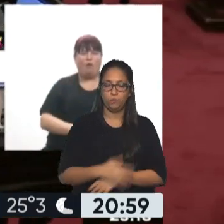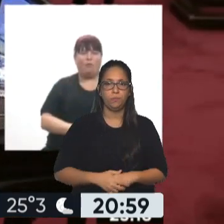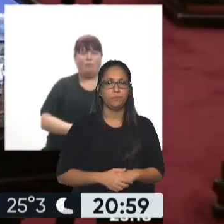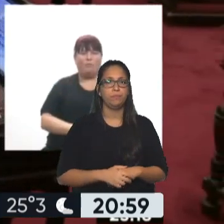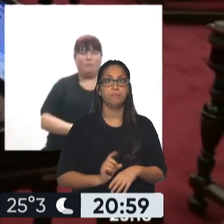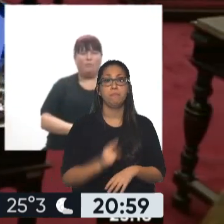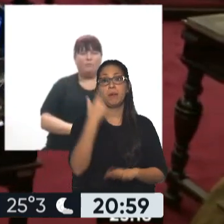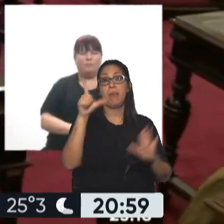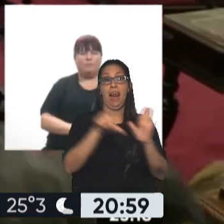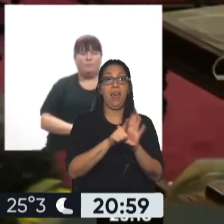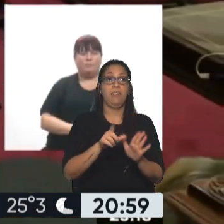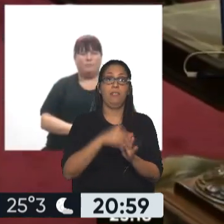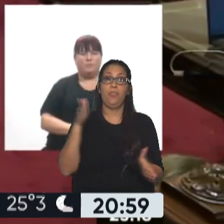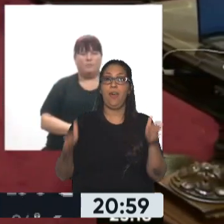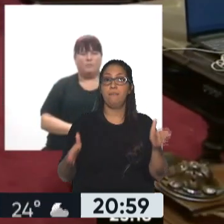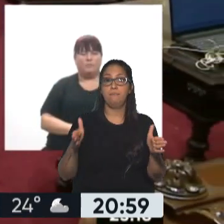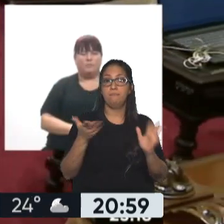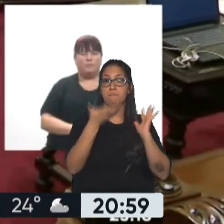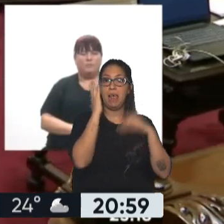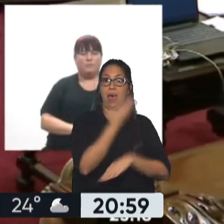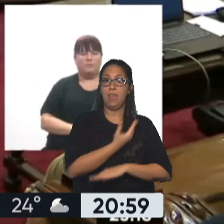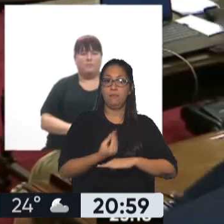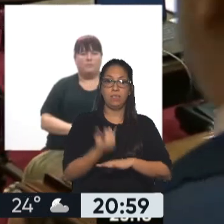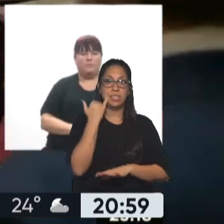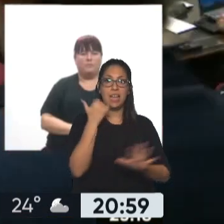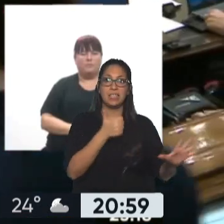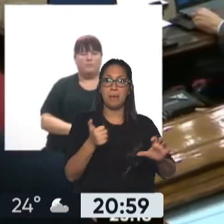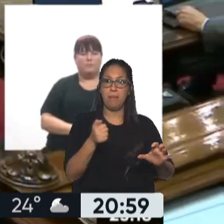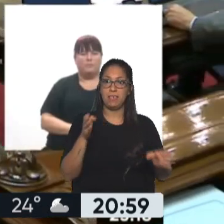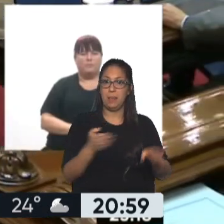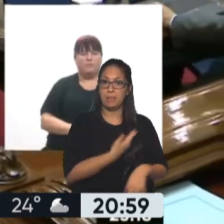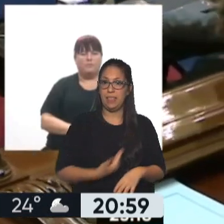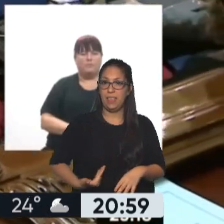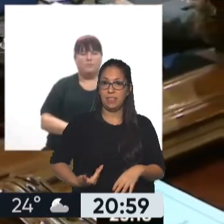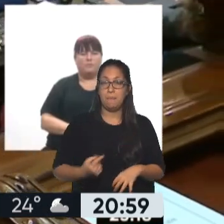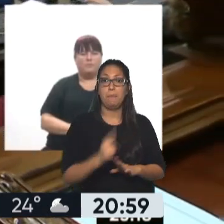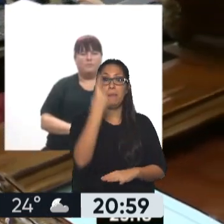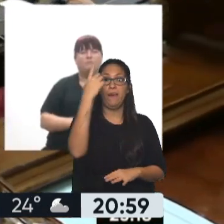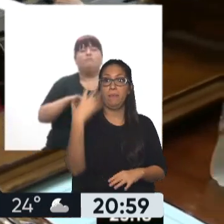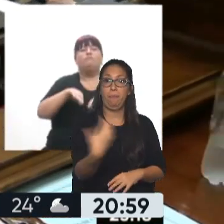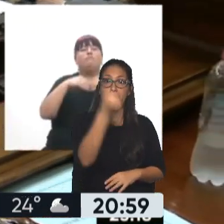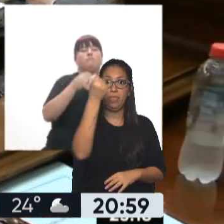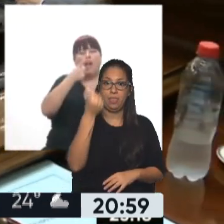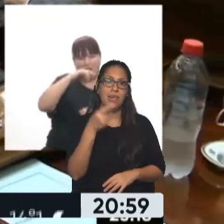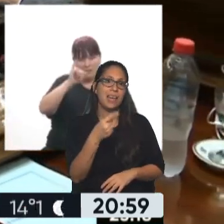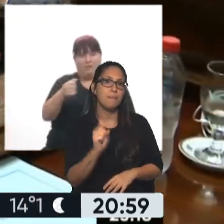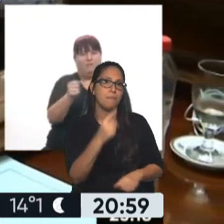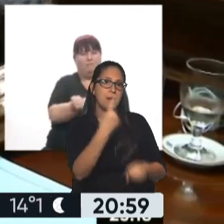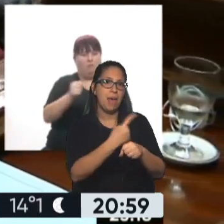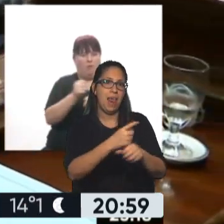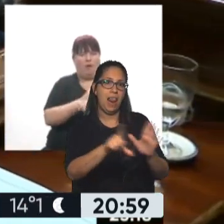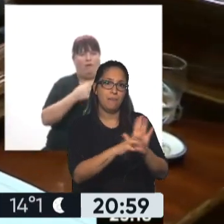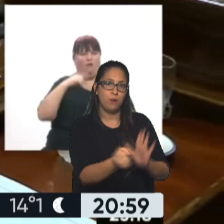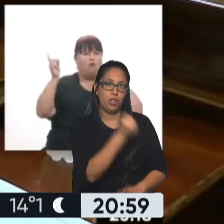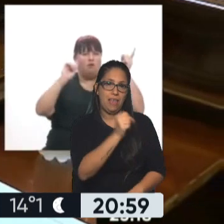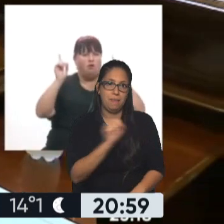ley de la era Javier Milei a un poco más de 6 meses de presidencia. Sí, me parece que es una primera ley que es relevante, como venía diciendo,